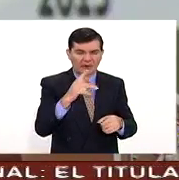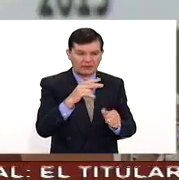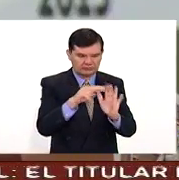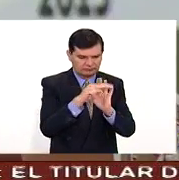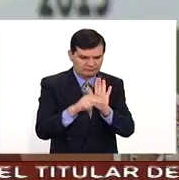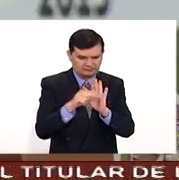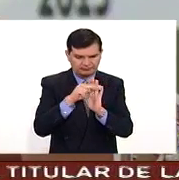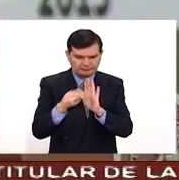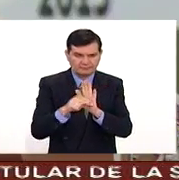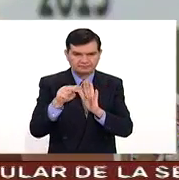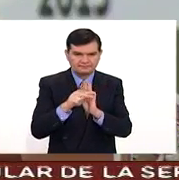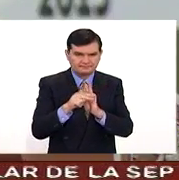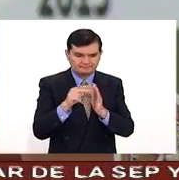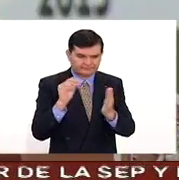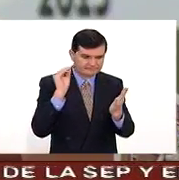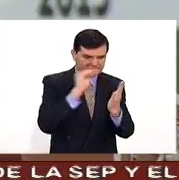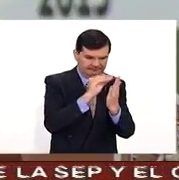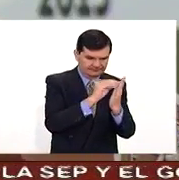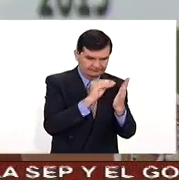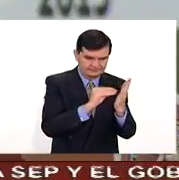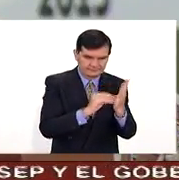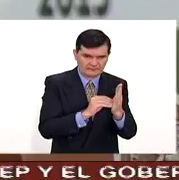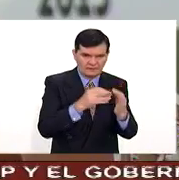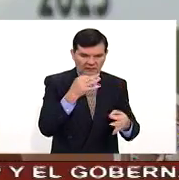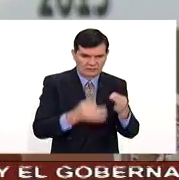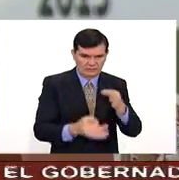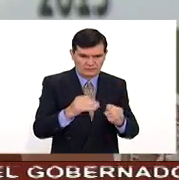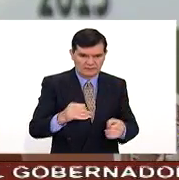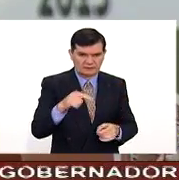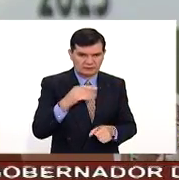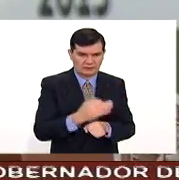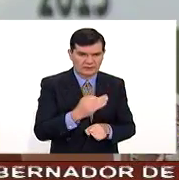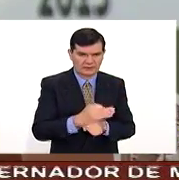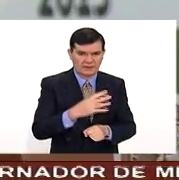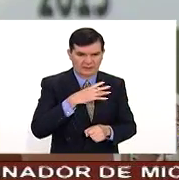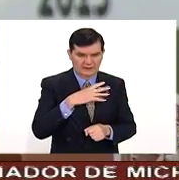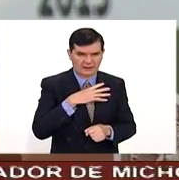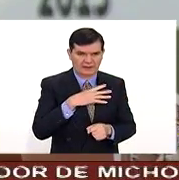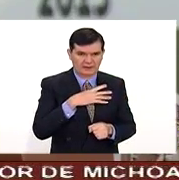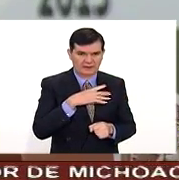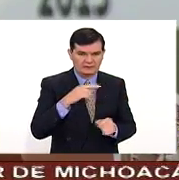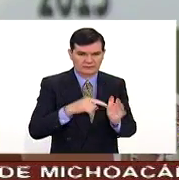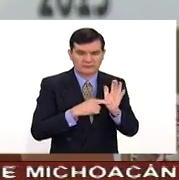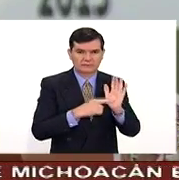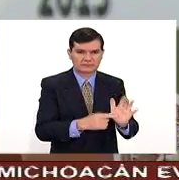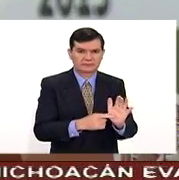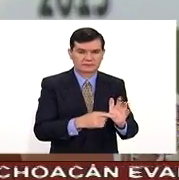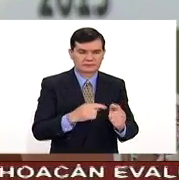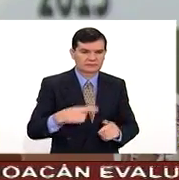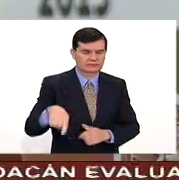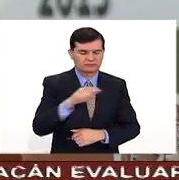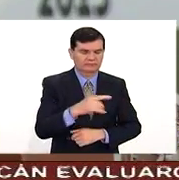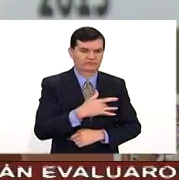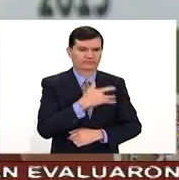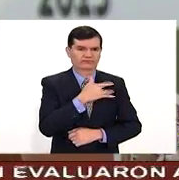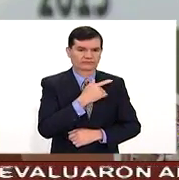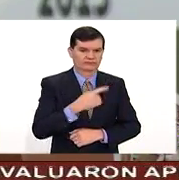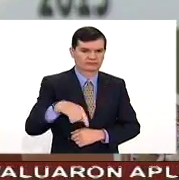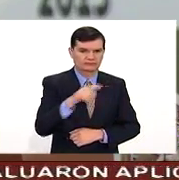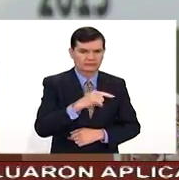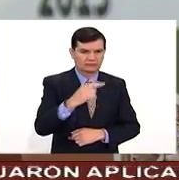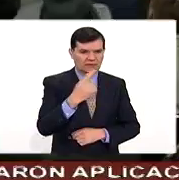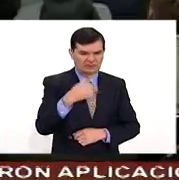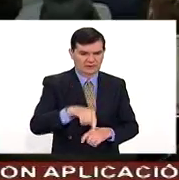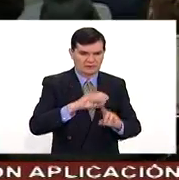normativa, instrumentos jurídicos como los que aquí habré hoy de presentar a consideración del Congreso de la